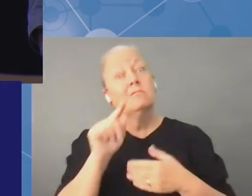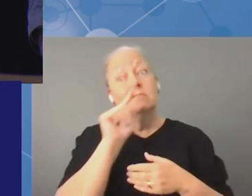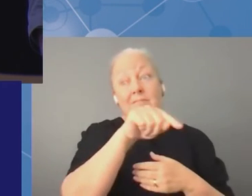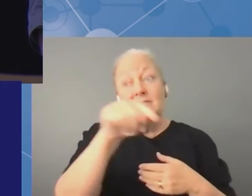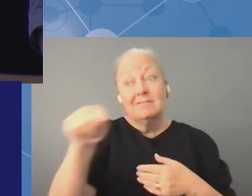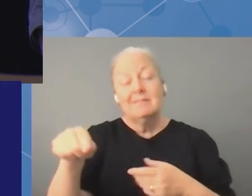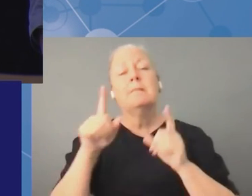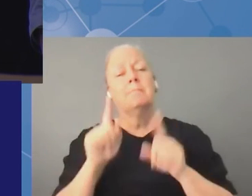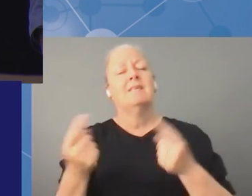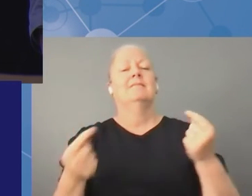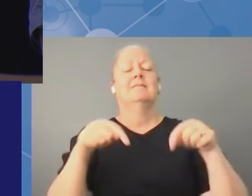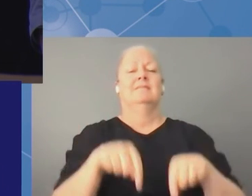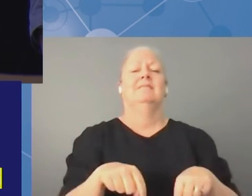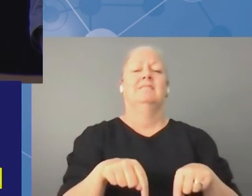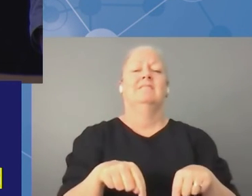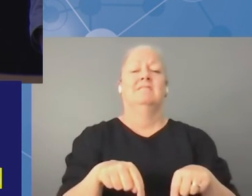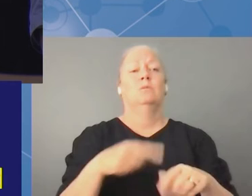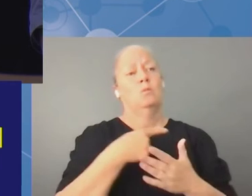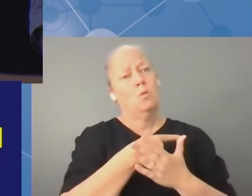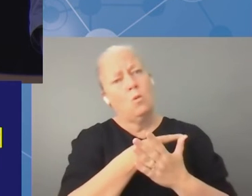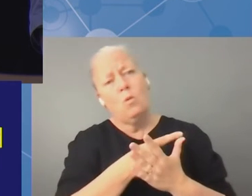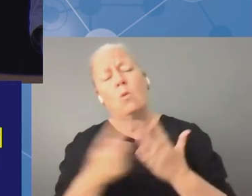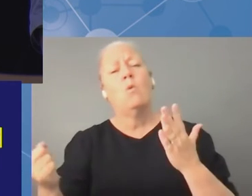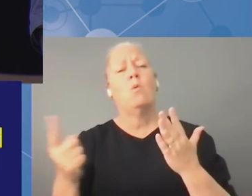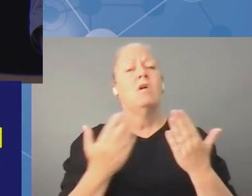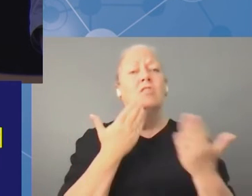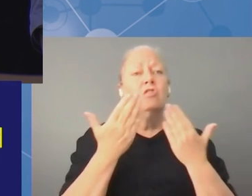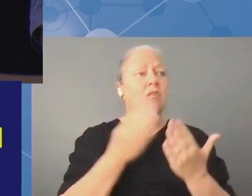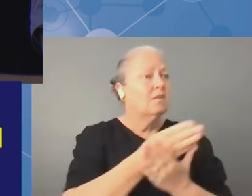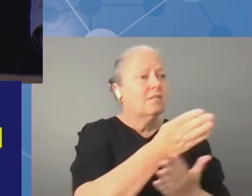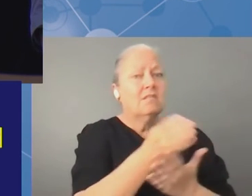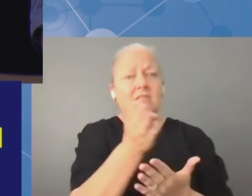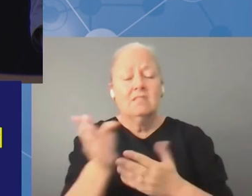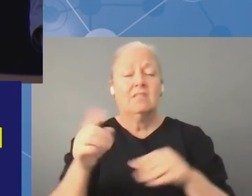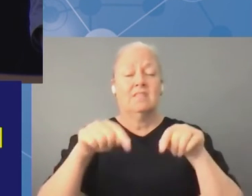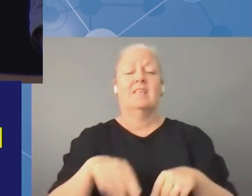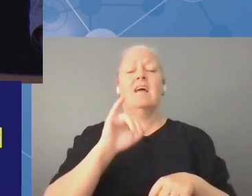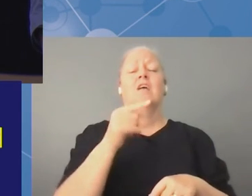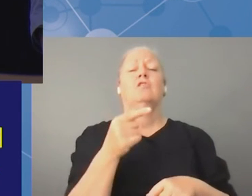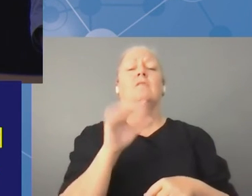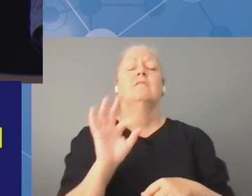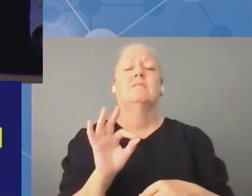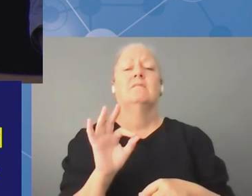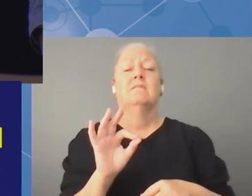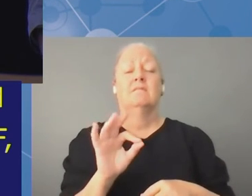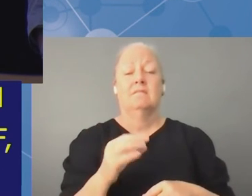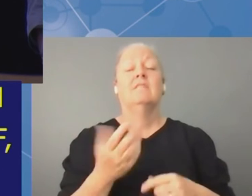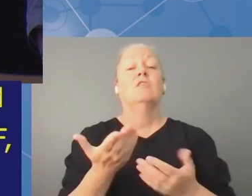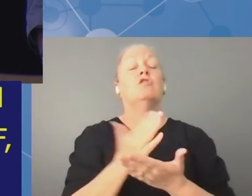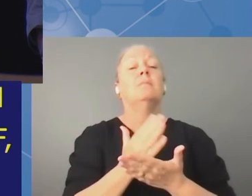lenguas oficiales de la ONU en todas las sesiones de IGF. Por desgracia, durante esta cumbre ha